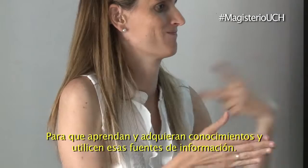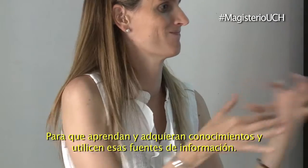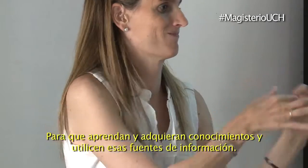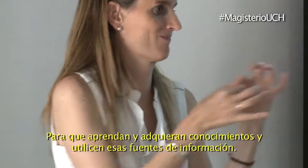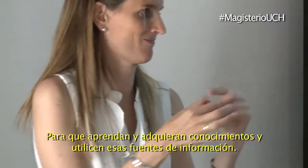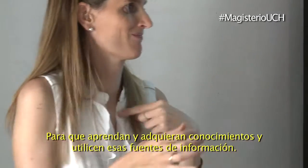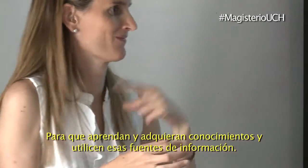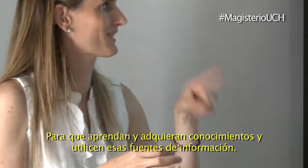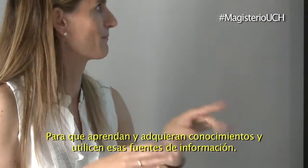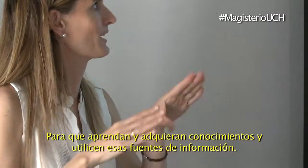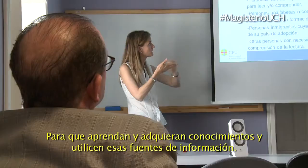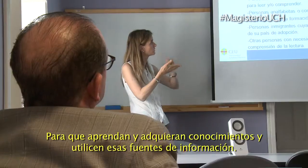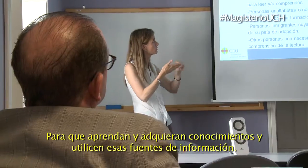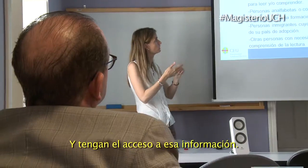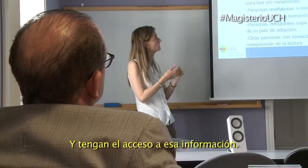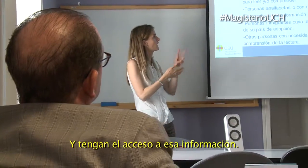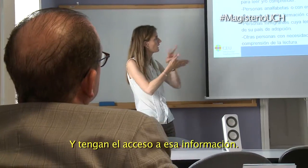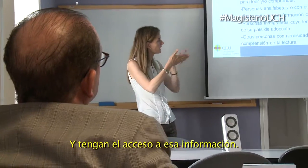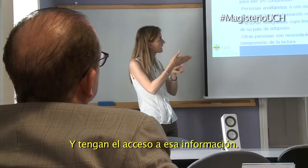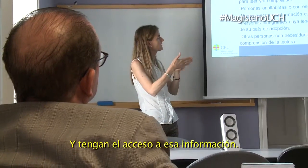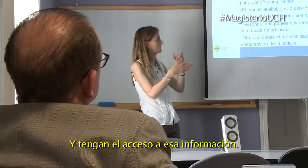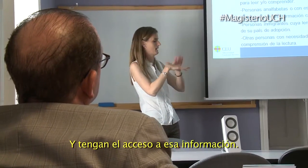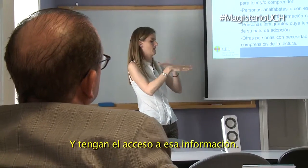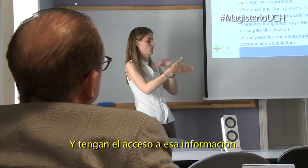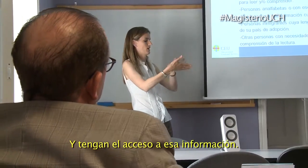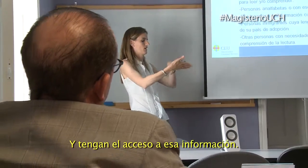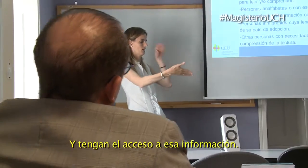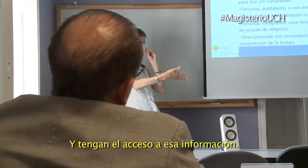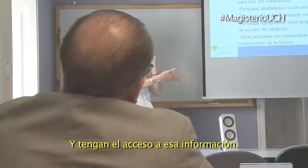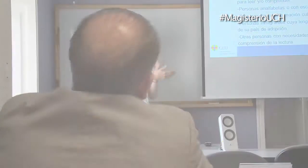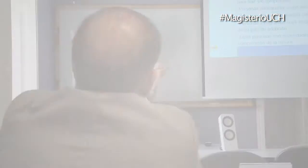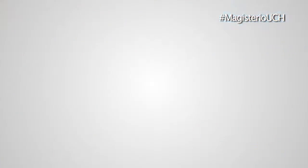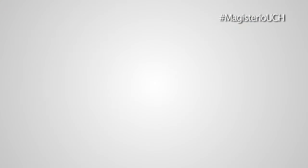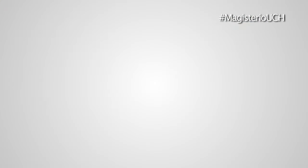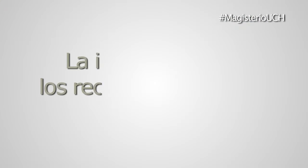utilicen esas fuentes de información y tengan acceso a esa información.